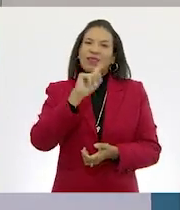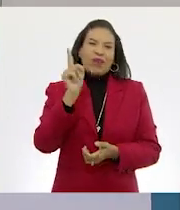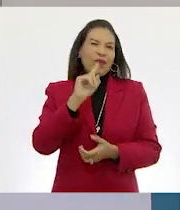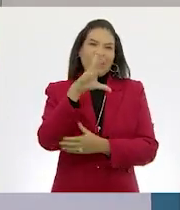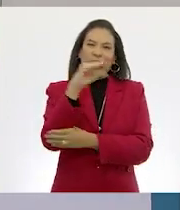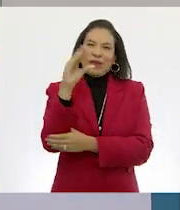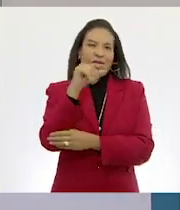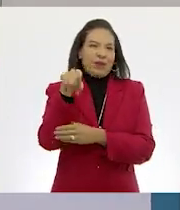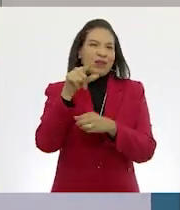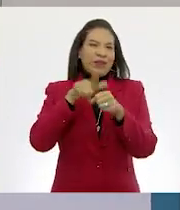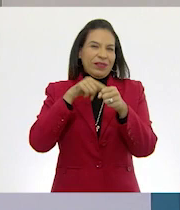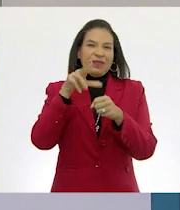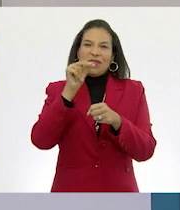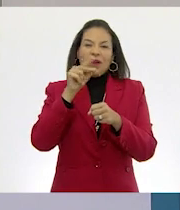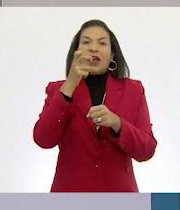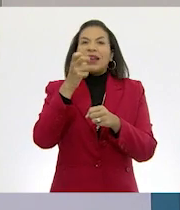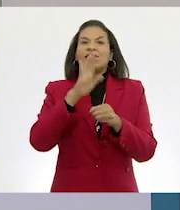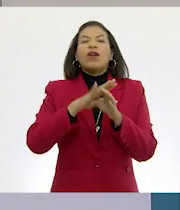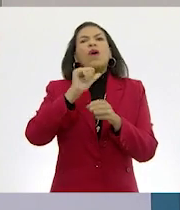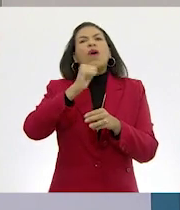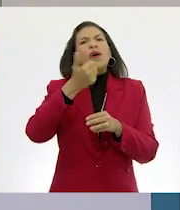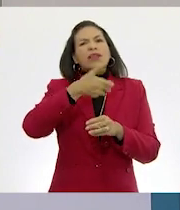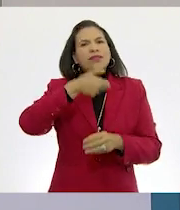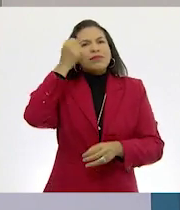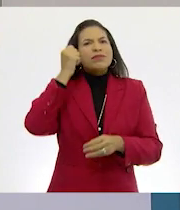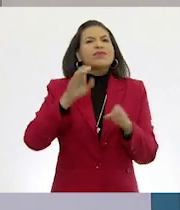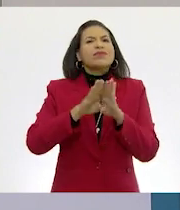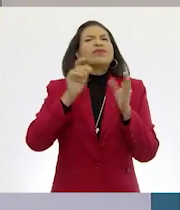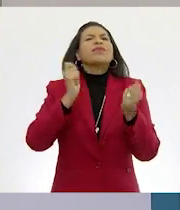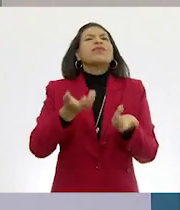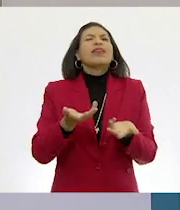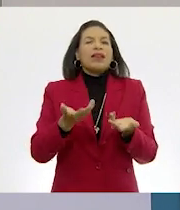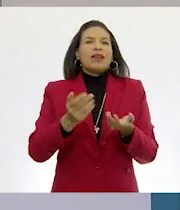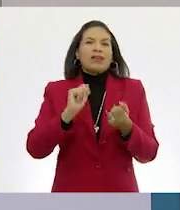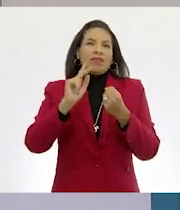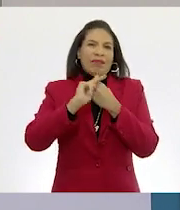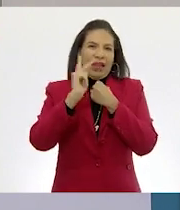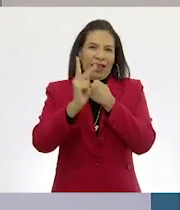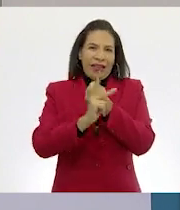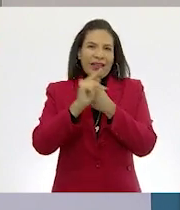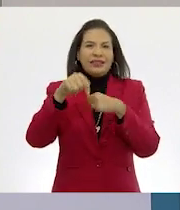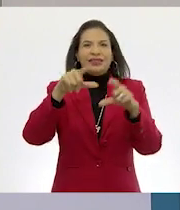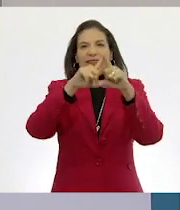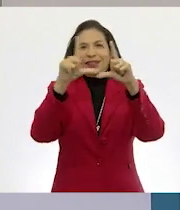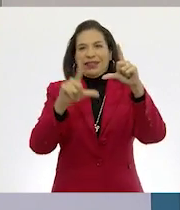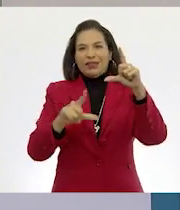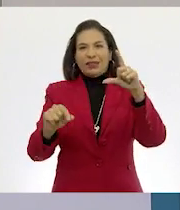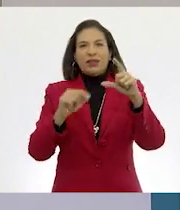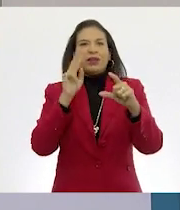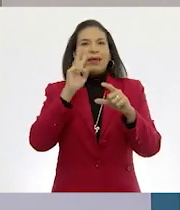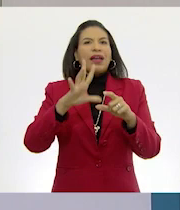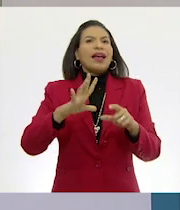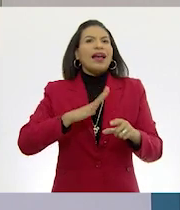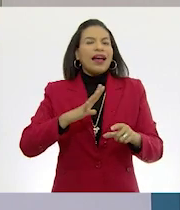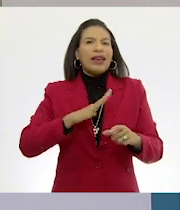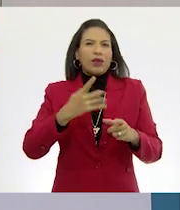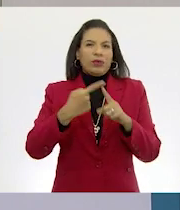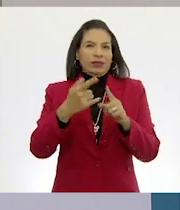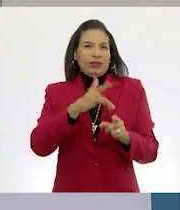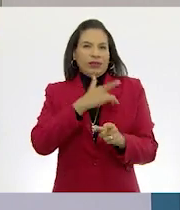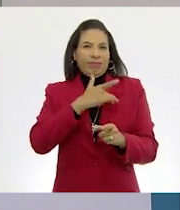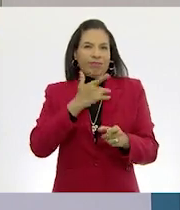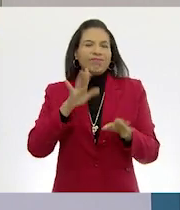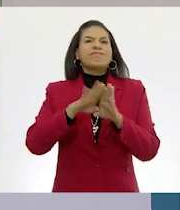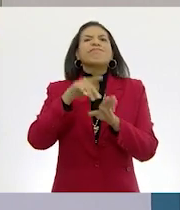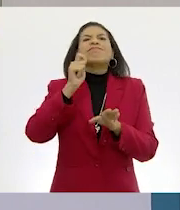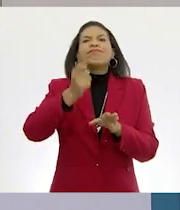Ton, no me refiero a esa identidad, sino a una identidad como país, una identidad nacional, en la que se buscaba que existiera un sentimiento